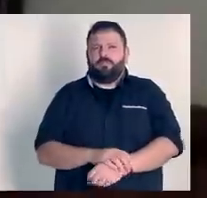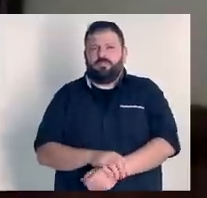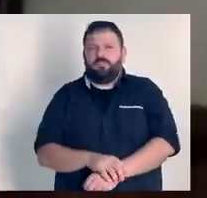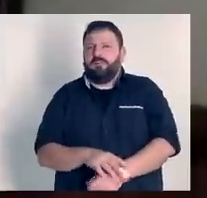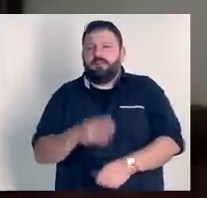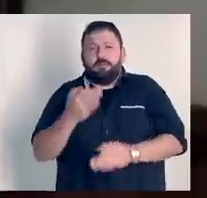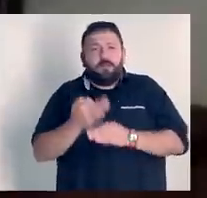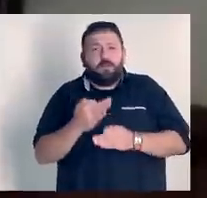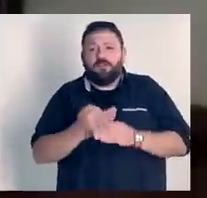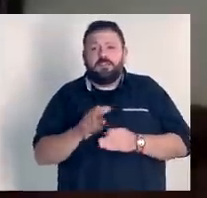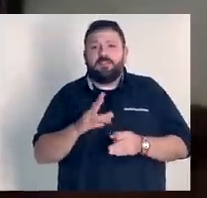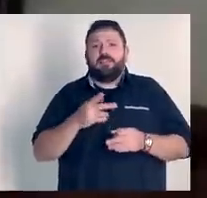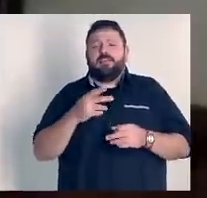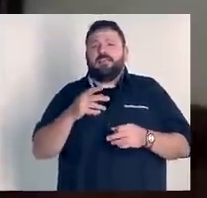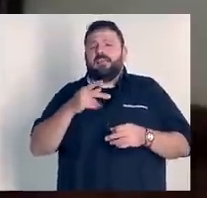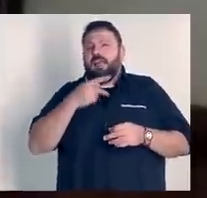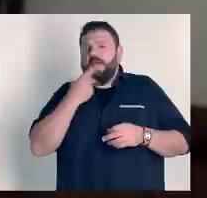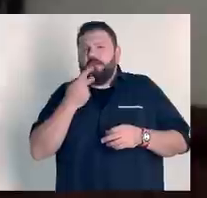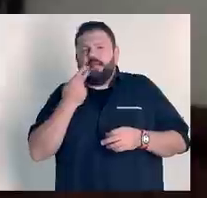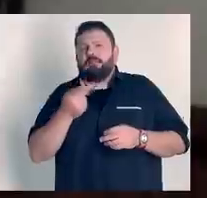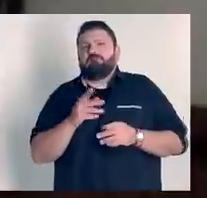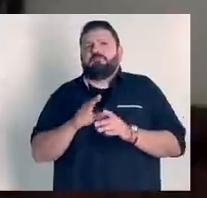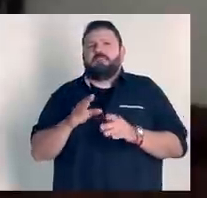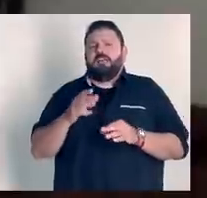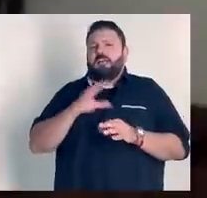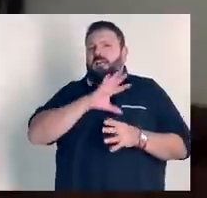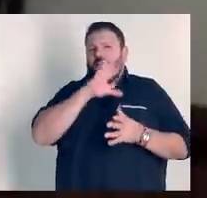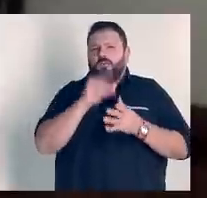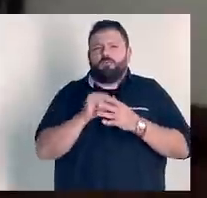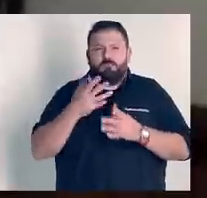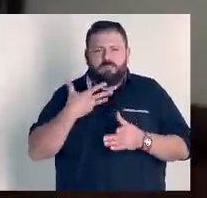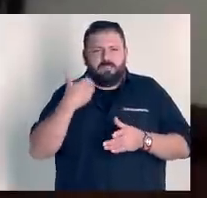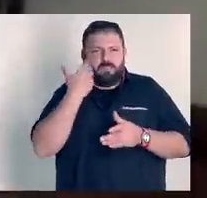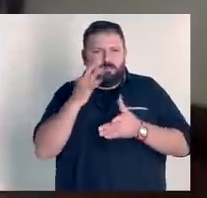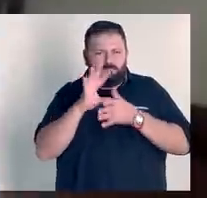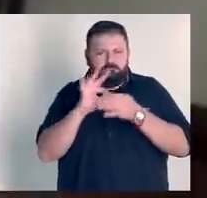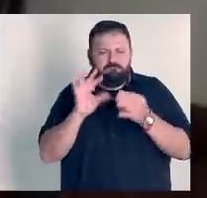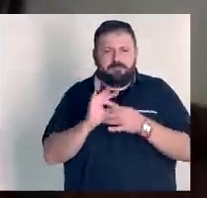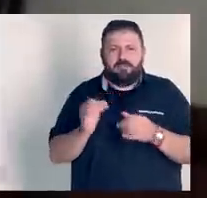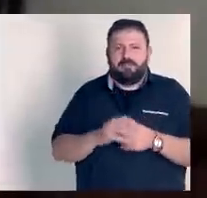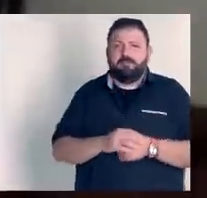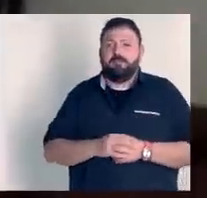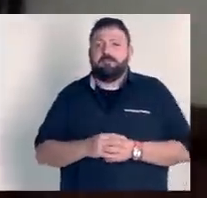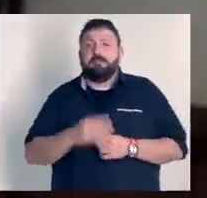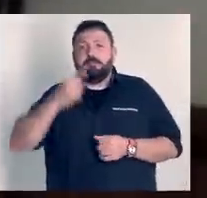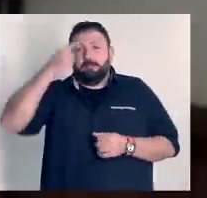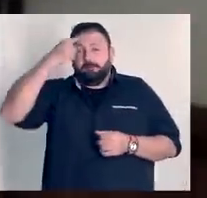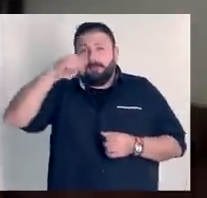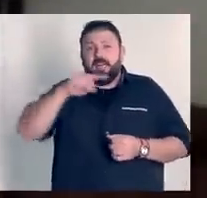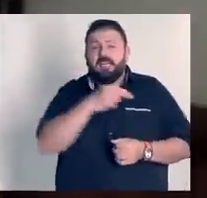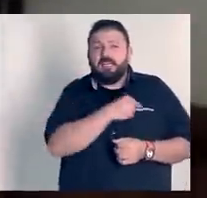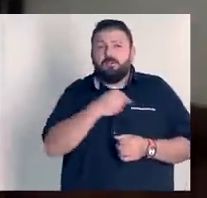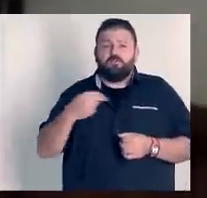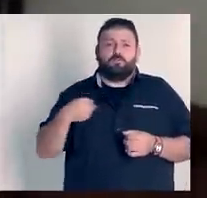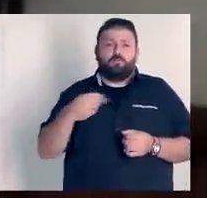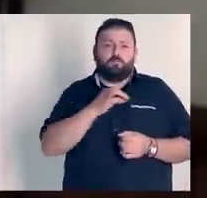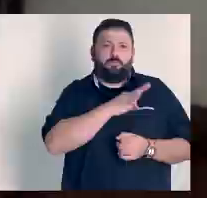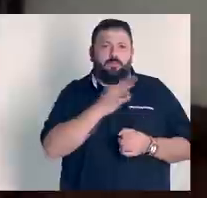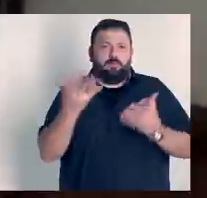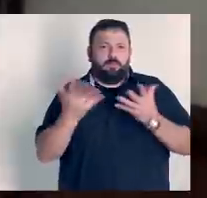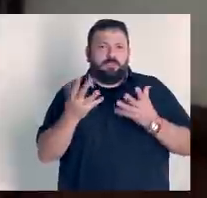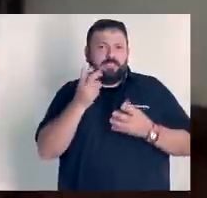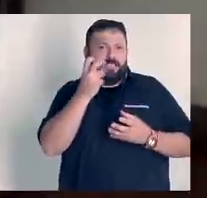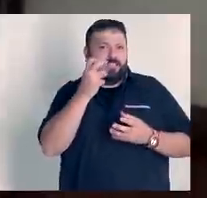pero me tengo que ir a lo general para que podamos aterrizar con mucha claridad esto. Para que nosotros logremos estos sueños